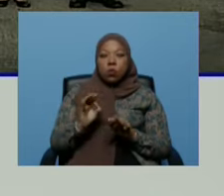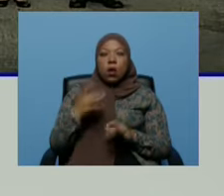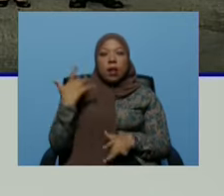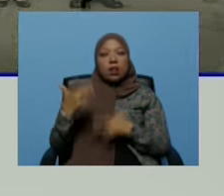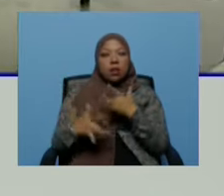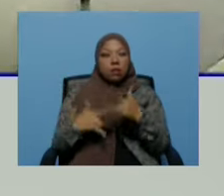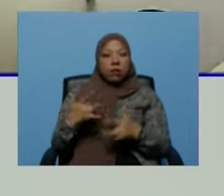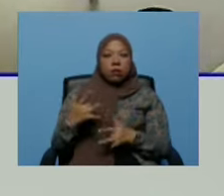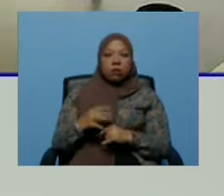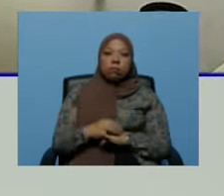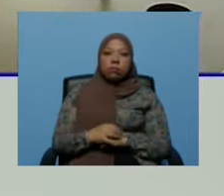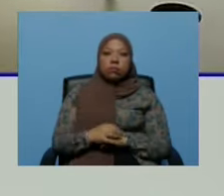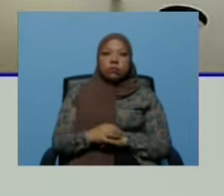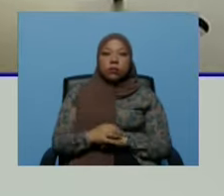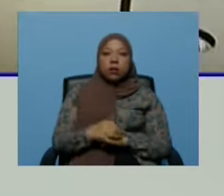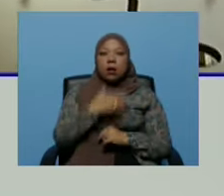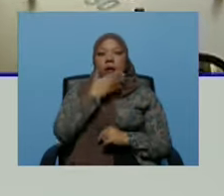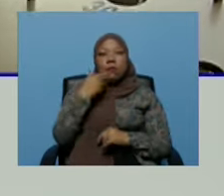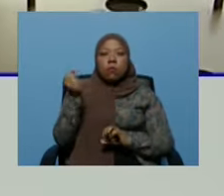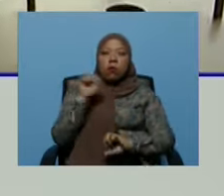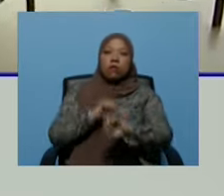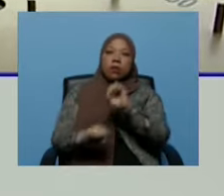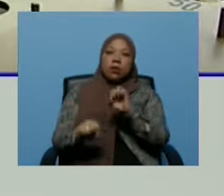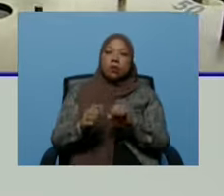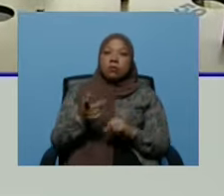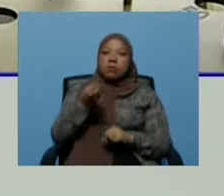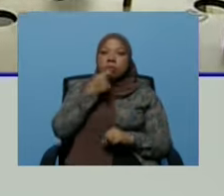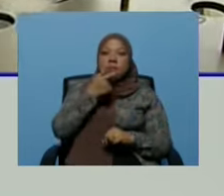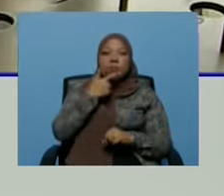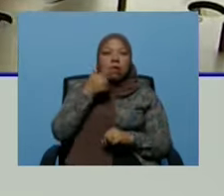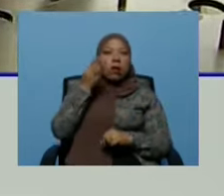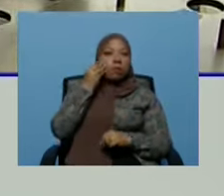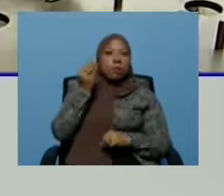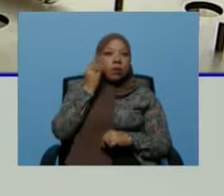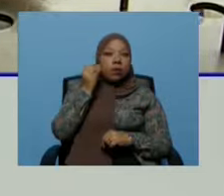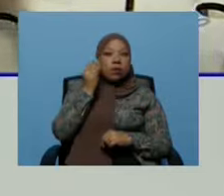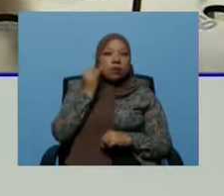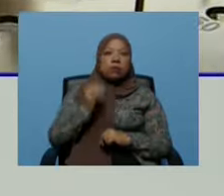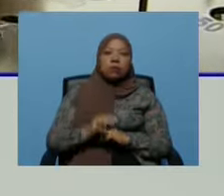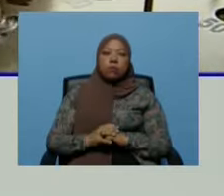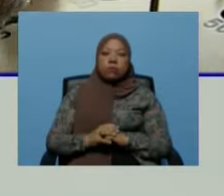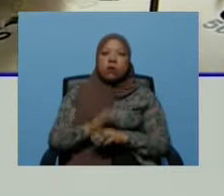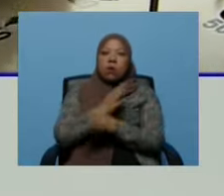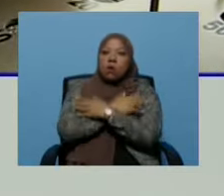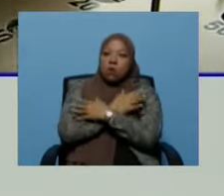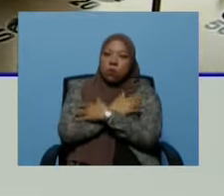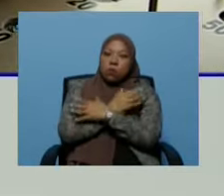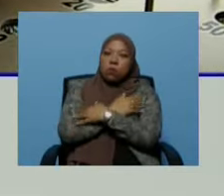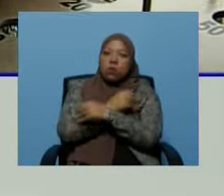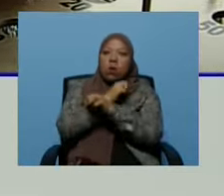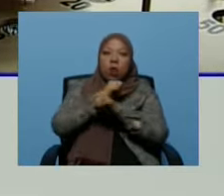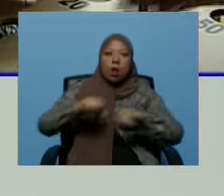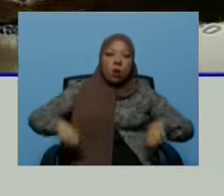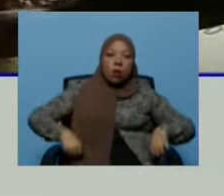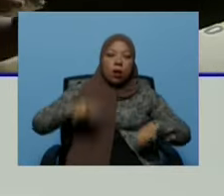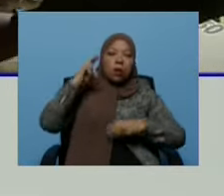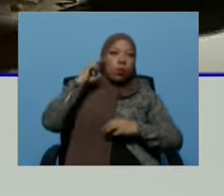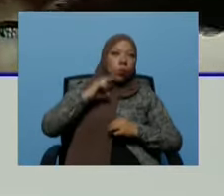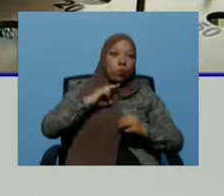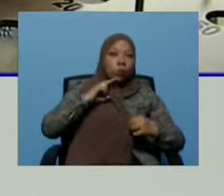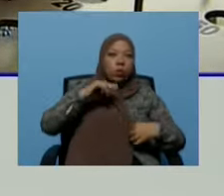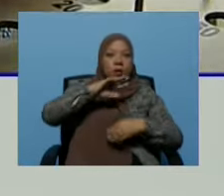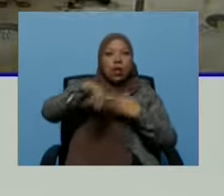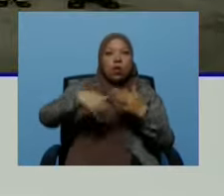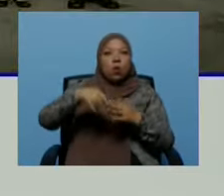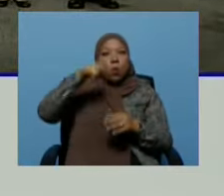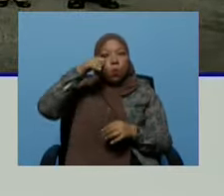colectiva. Y la mejor defensa son experiencias como esta. Los felicito, guardia de todo el pueblo.